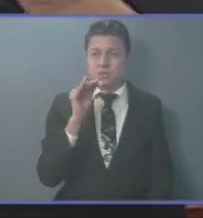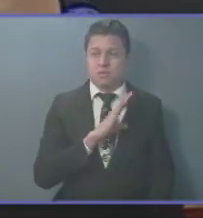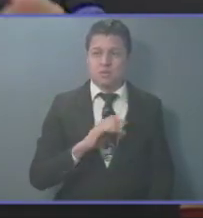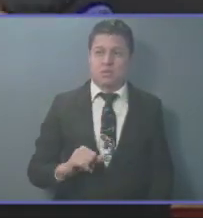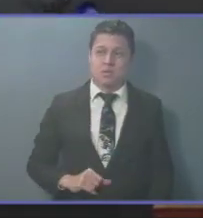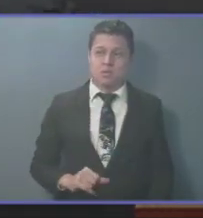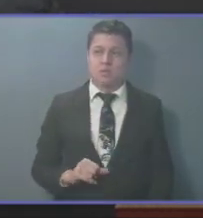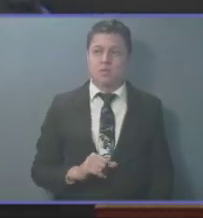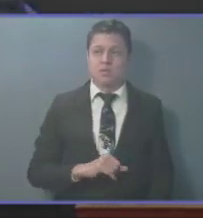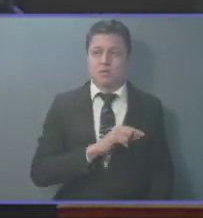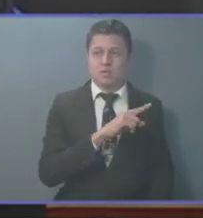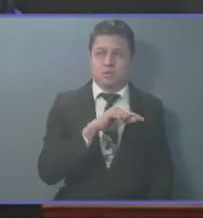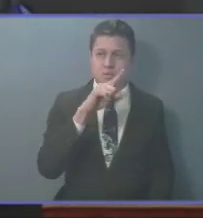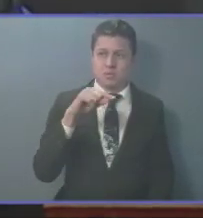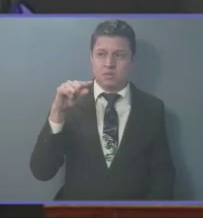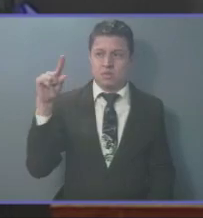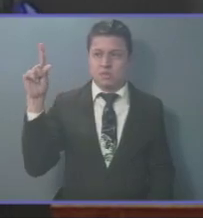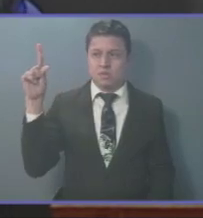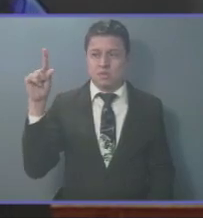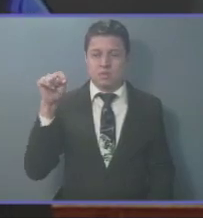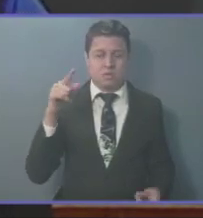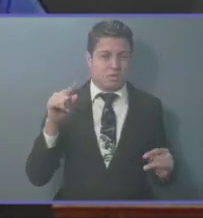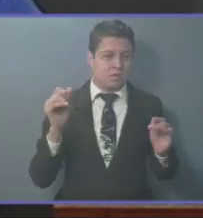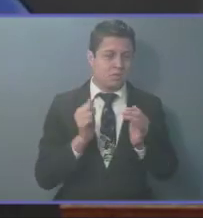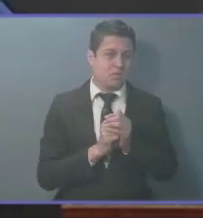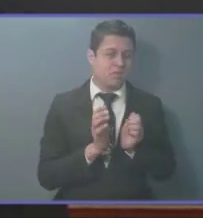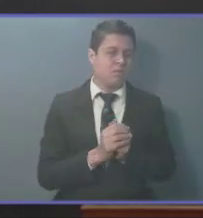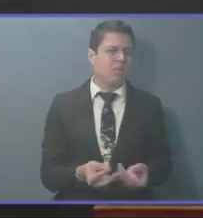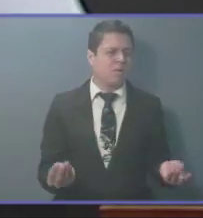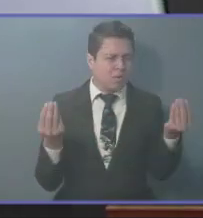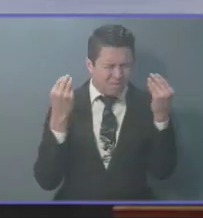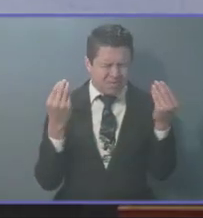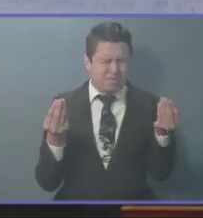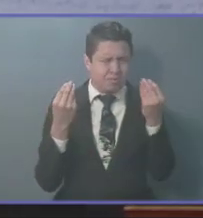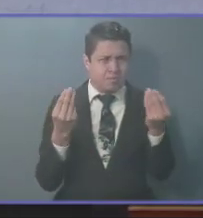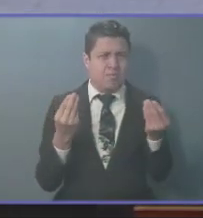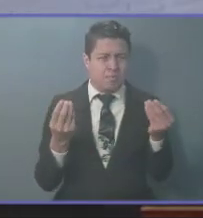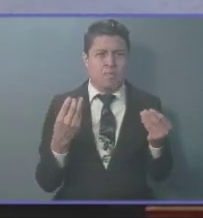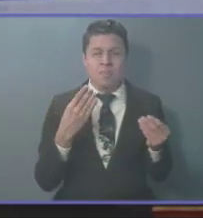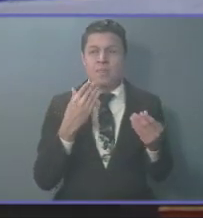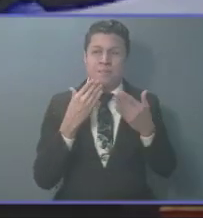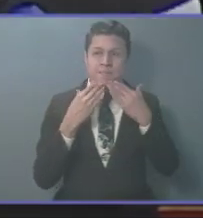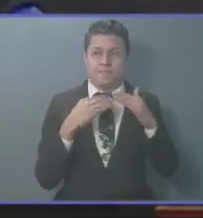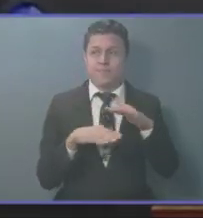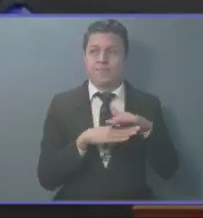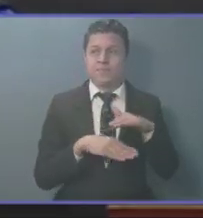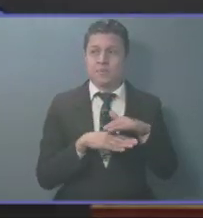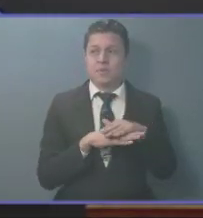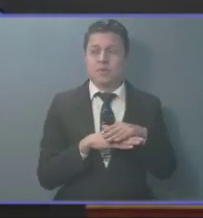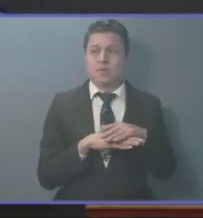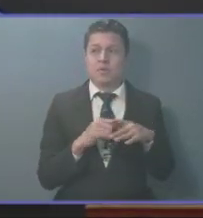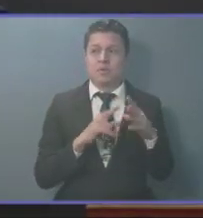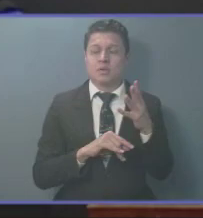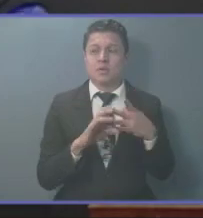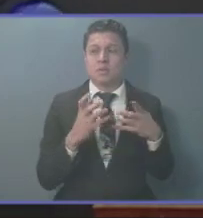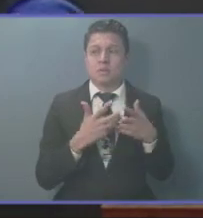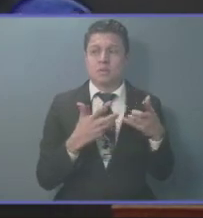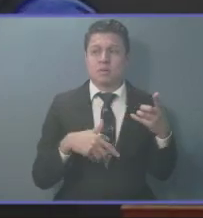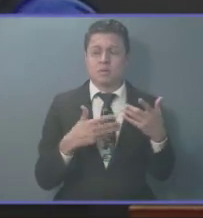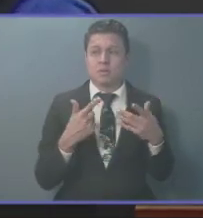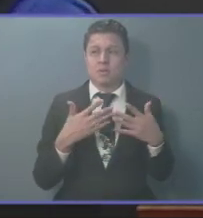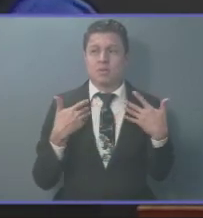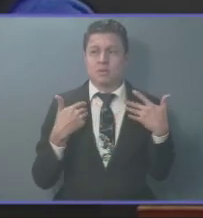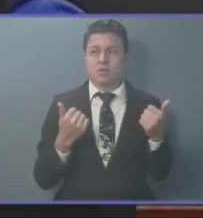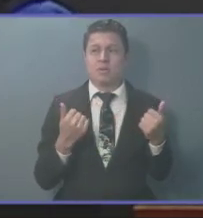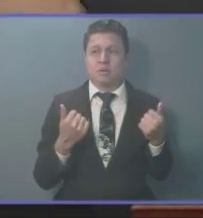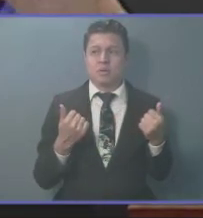la curva no la han logrado detener, ¿cómo es posible que argumenten que por violación al derecho a la